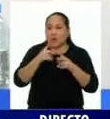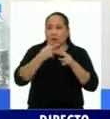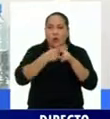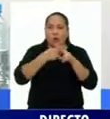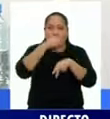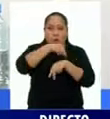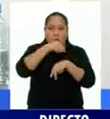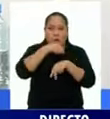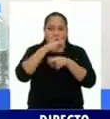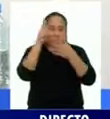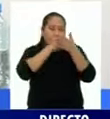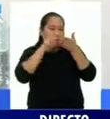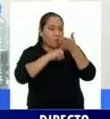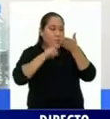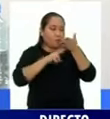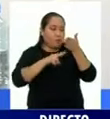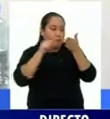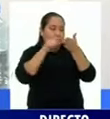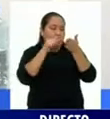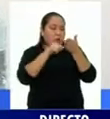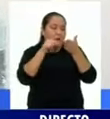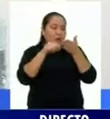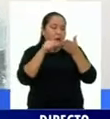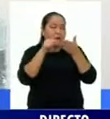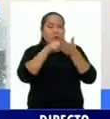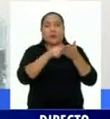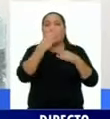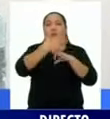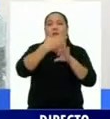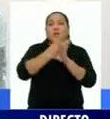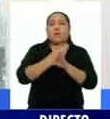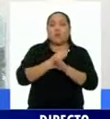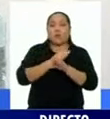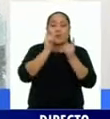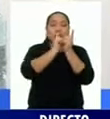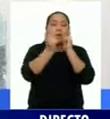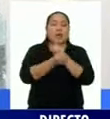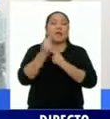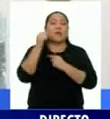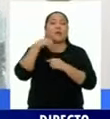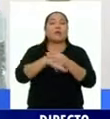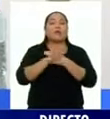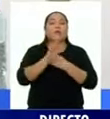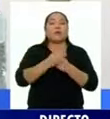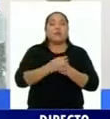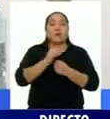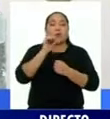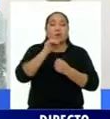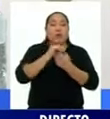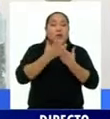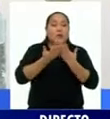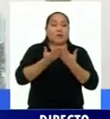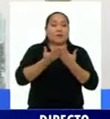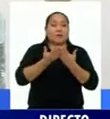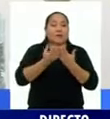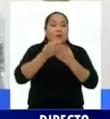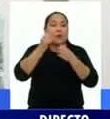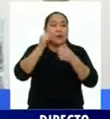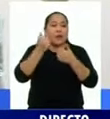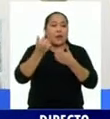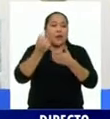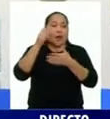minutos y revisan el comportamiento de los tipos de cambio en América Latina, en Chile,